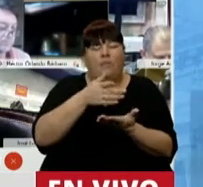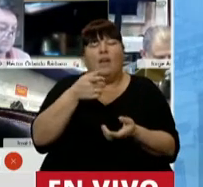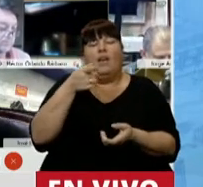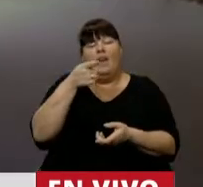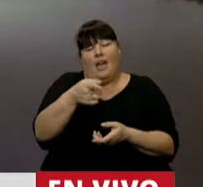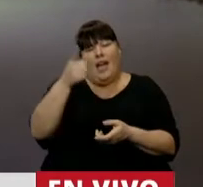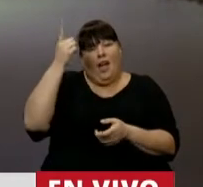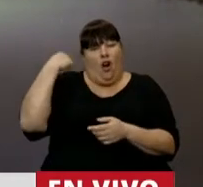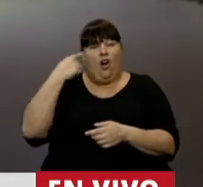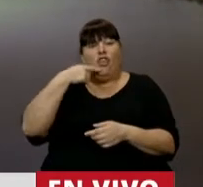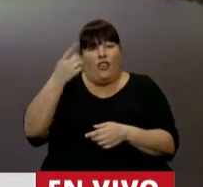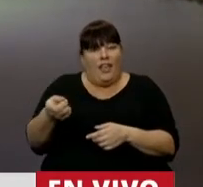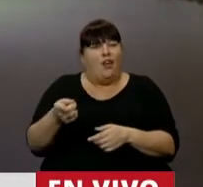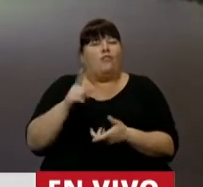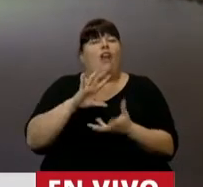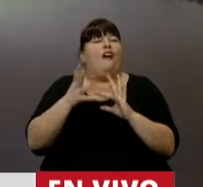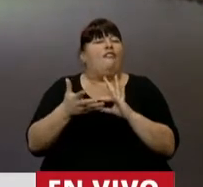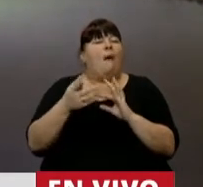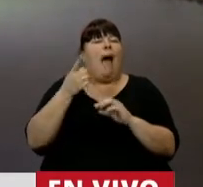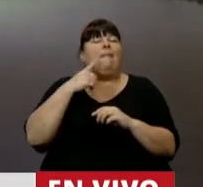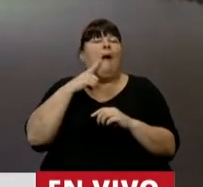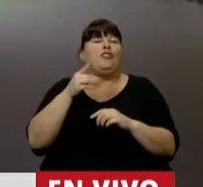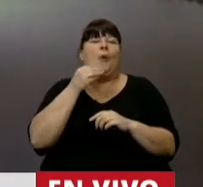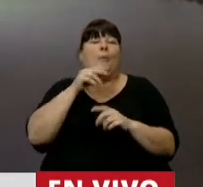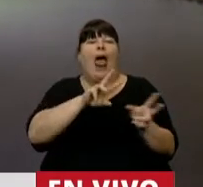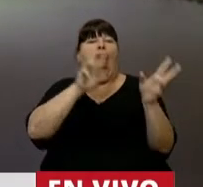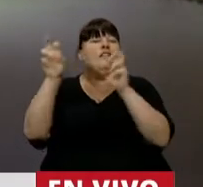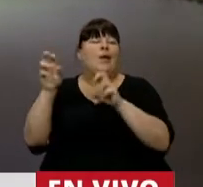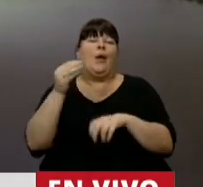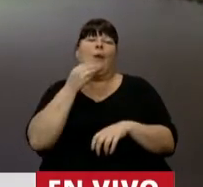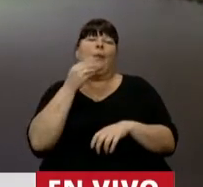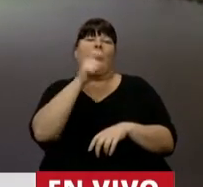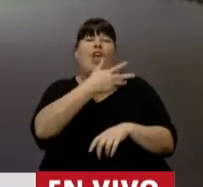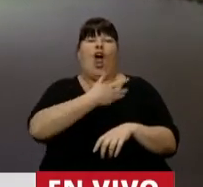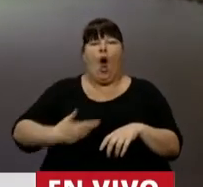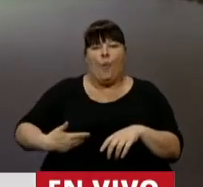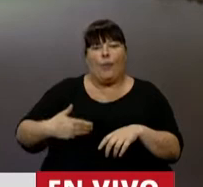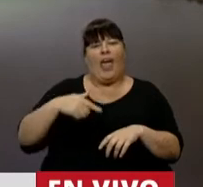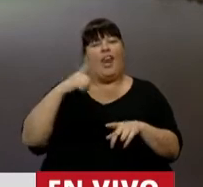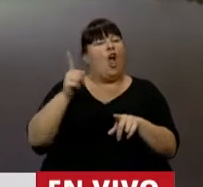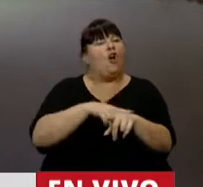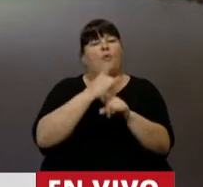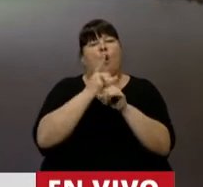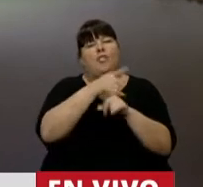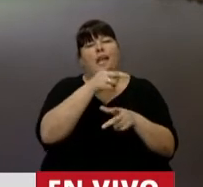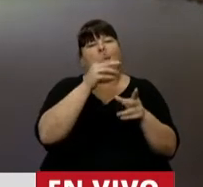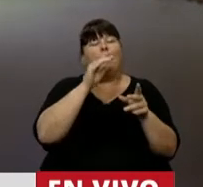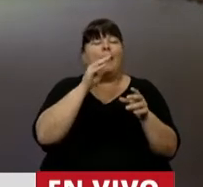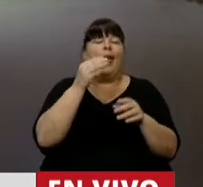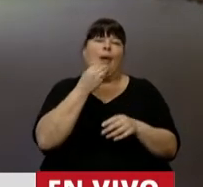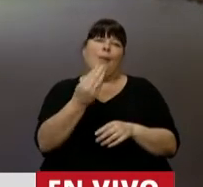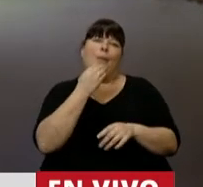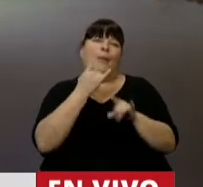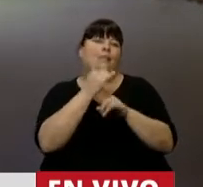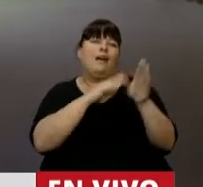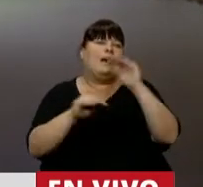Esto, alguien lo dijo, es una maniobra distractiva, es el cotillón oficialista al que nos tienen acostumbrados, para no hablar